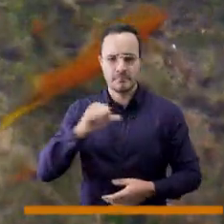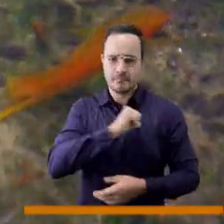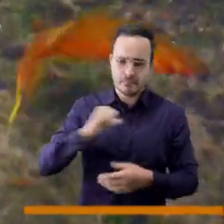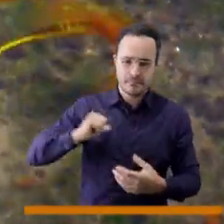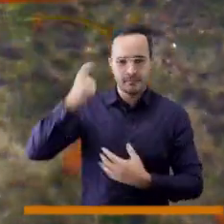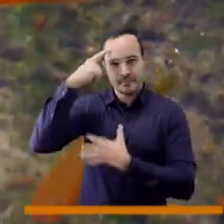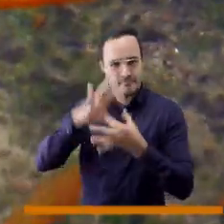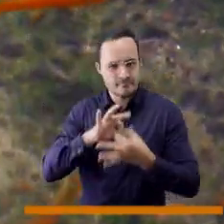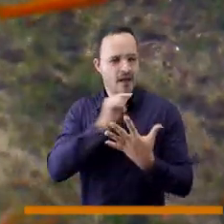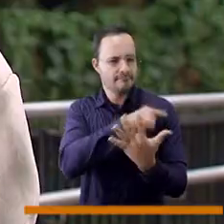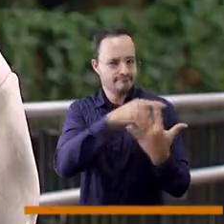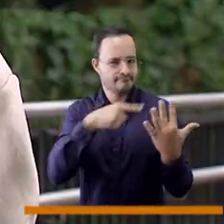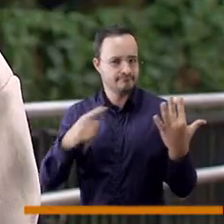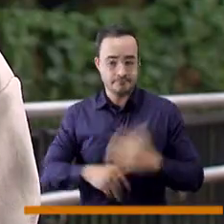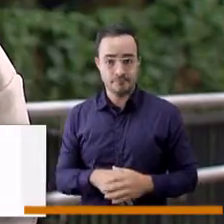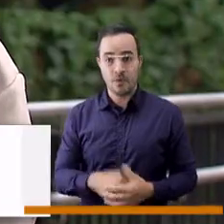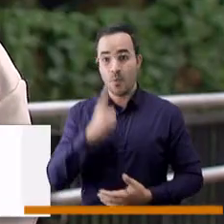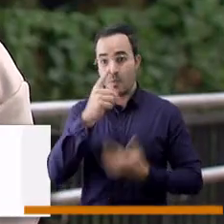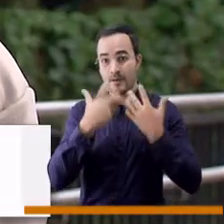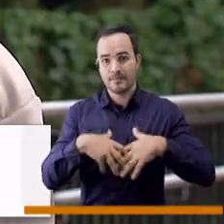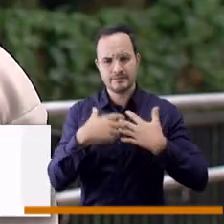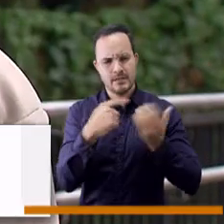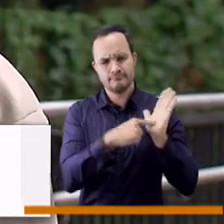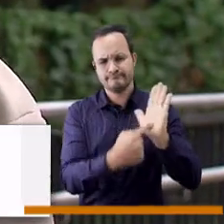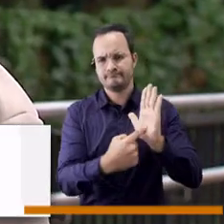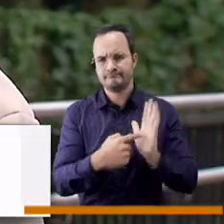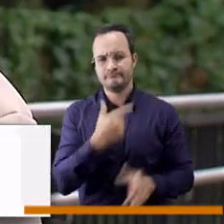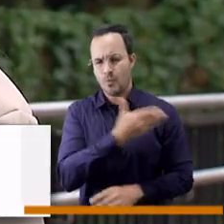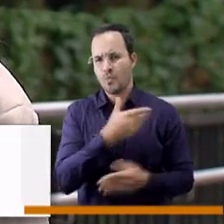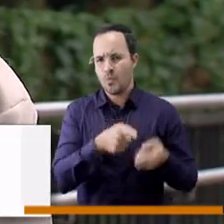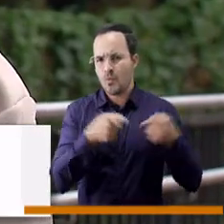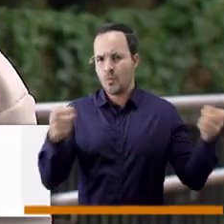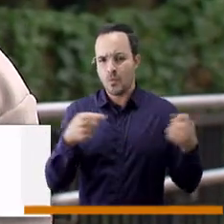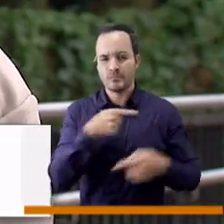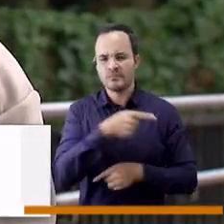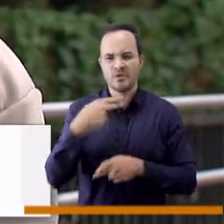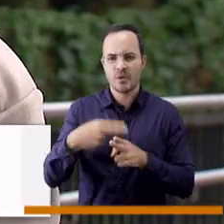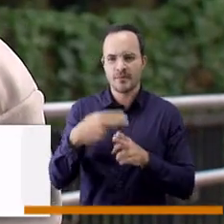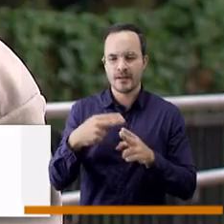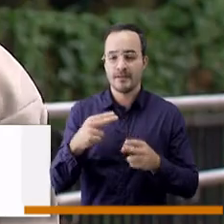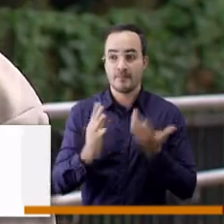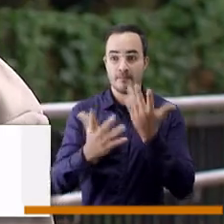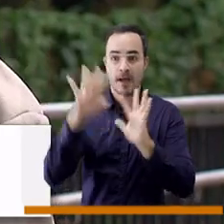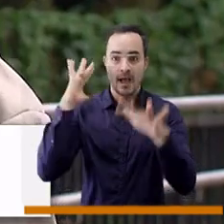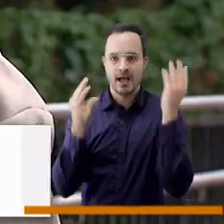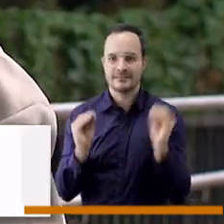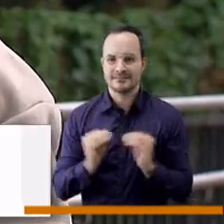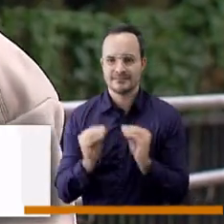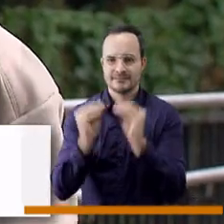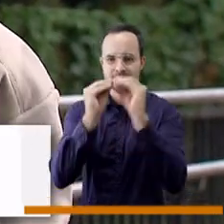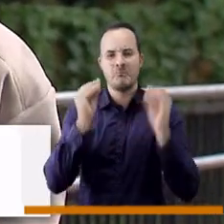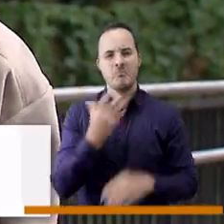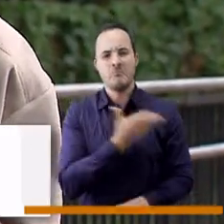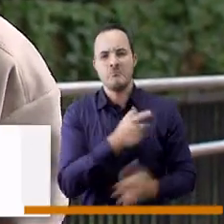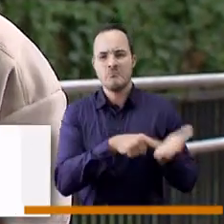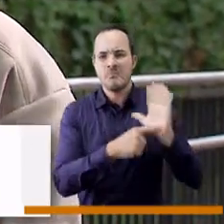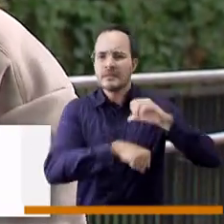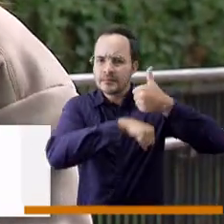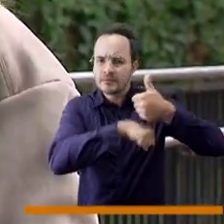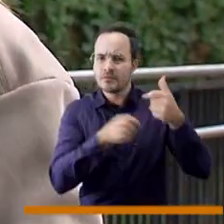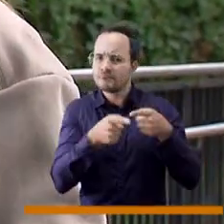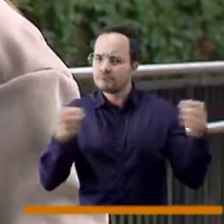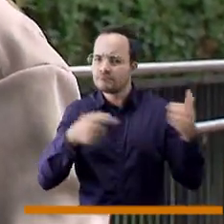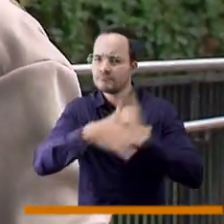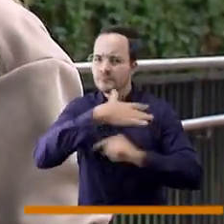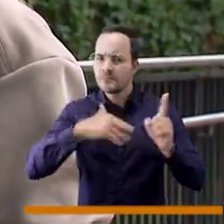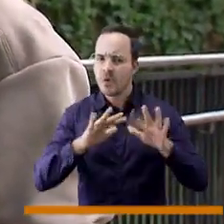existen empresas como Más Bosques, donde en cabeza de su director nos va a contar cuál ha sido la metodología para vincular